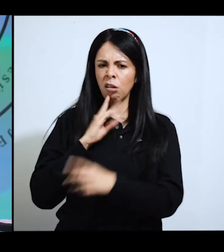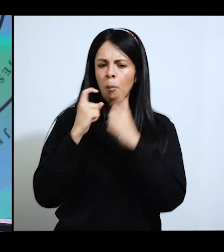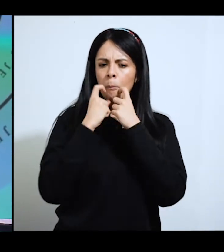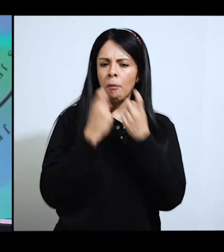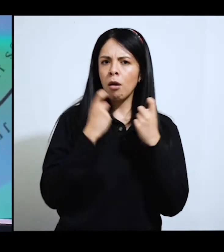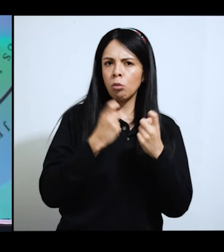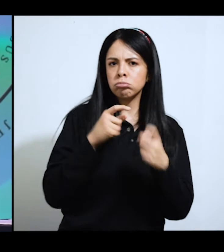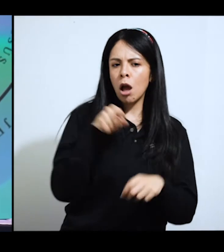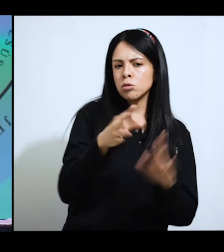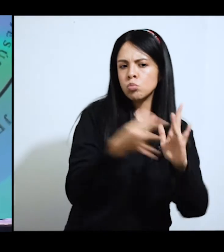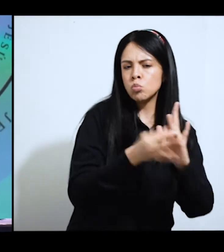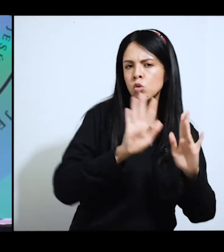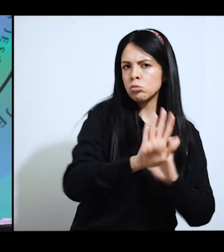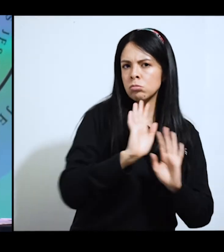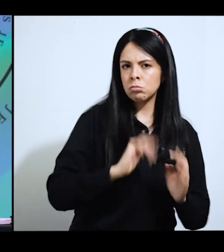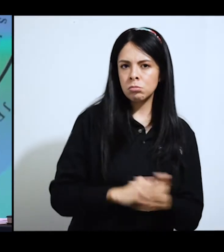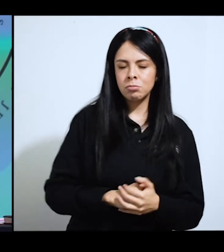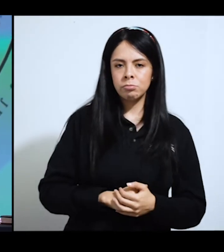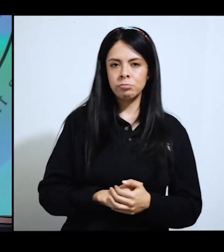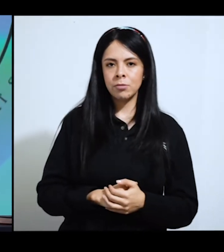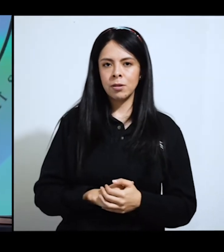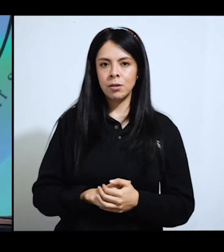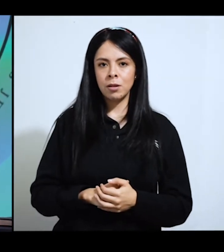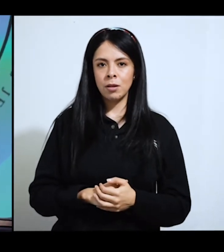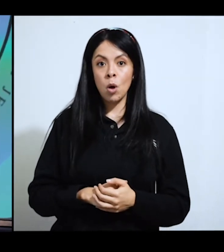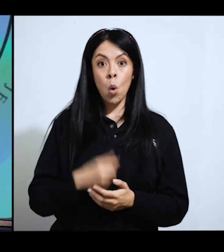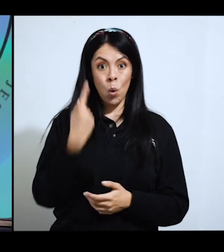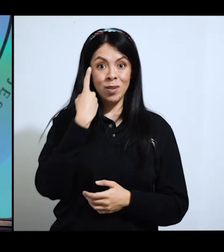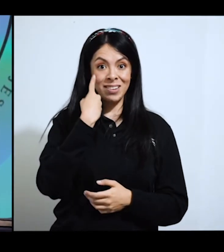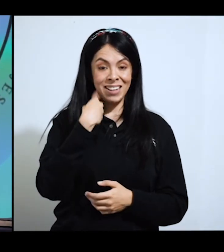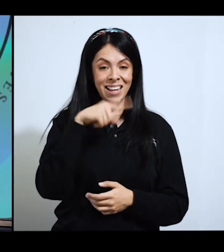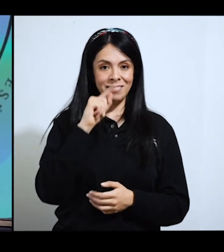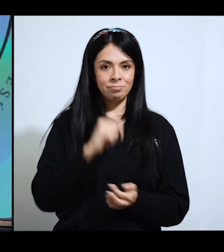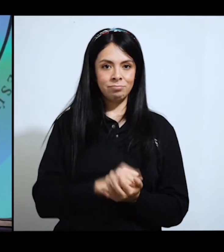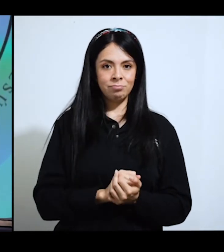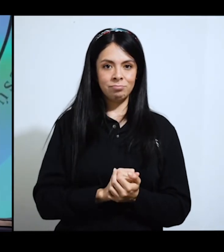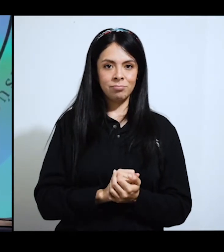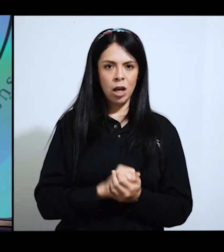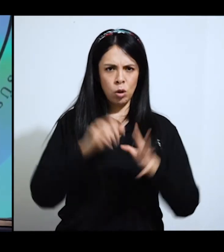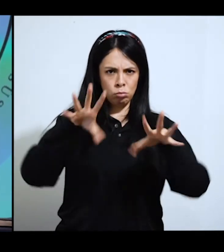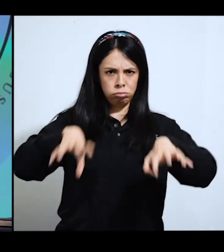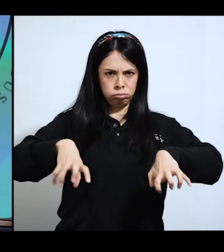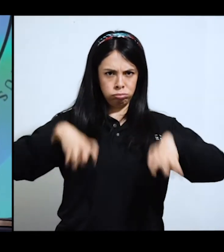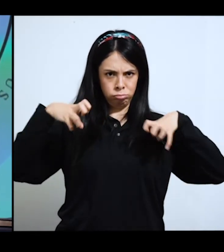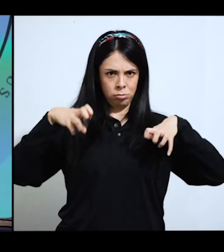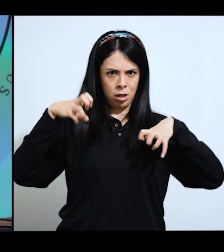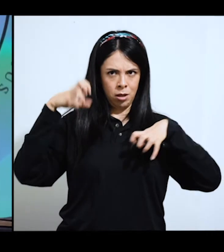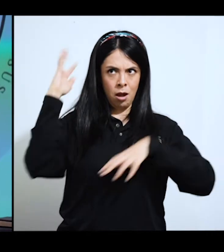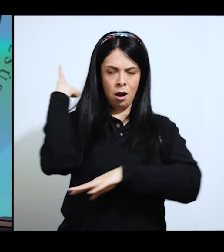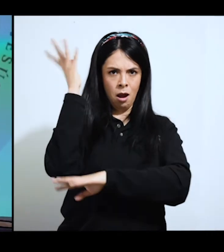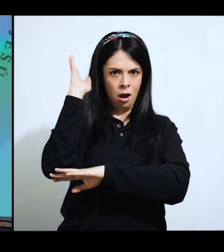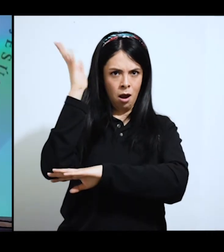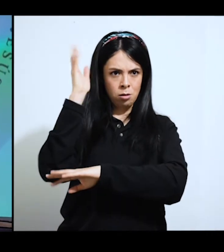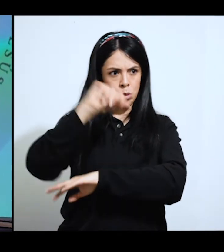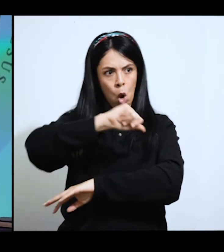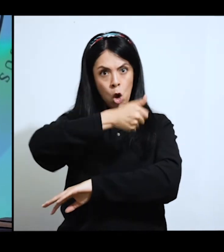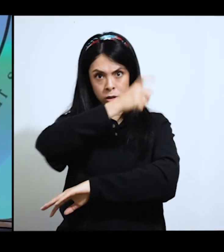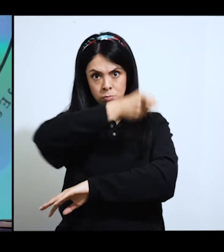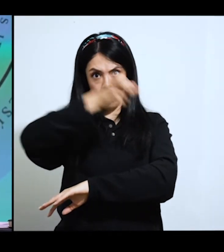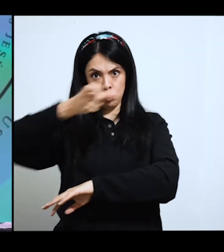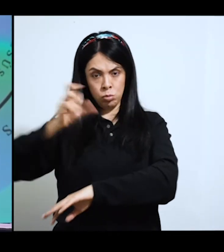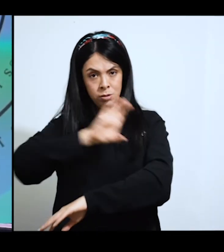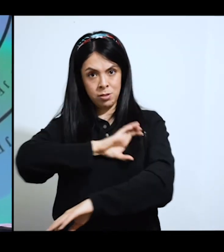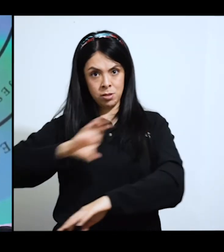Y luego un día, en un gran evento con otros hombres de Dios, uno de los que estaba predicando